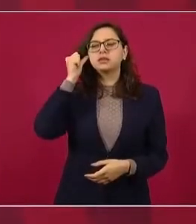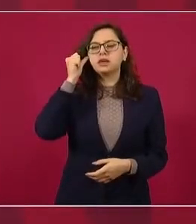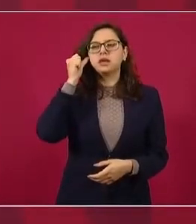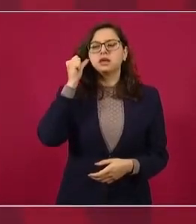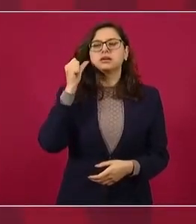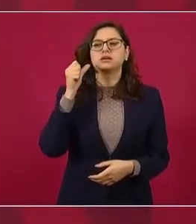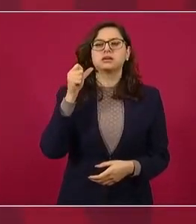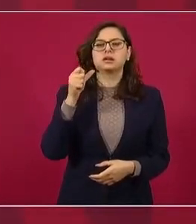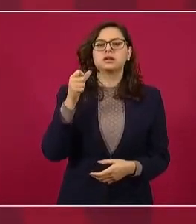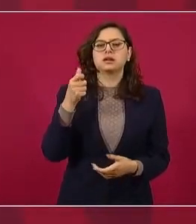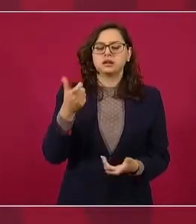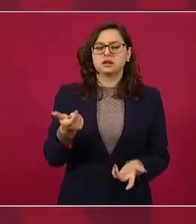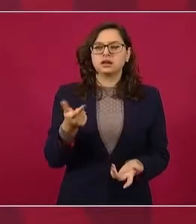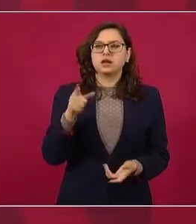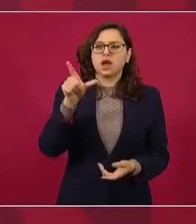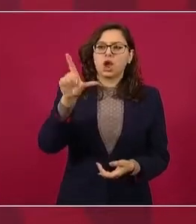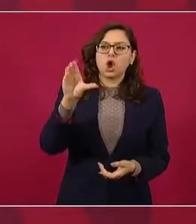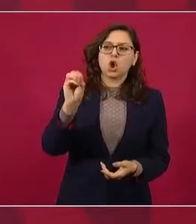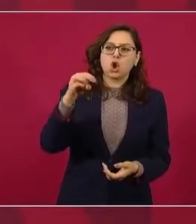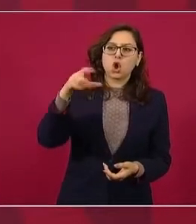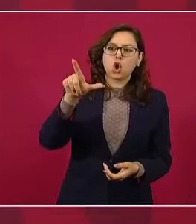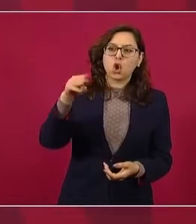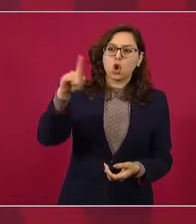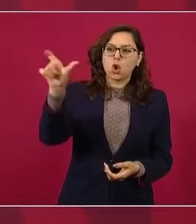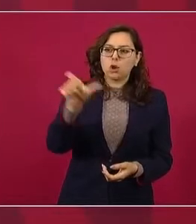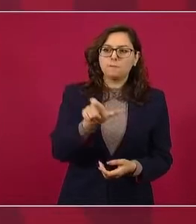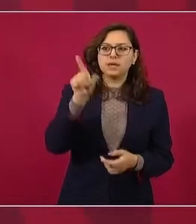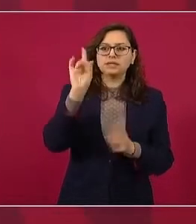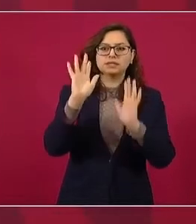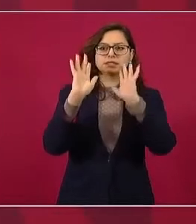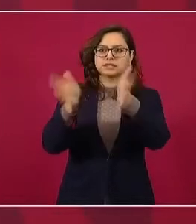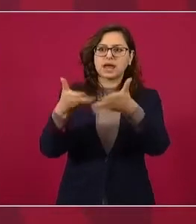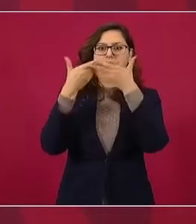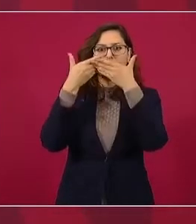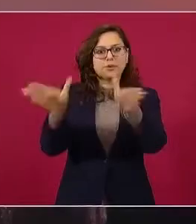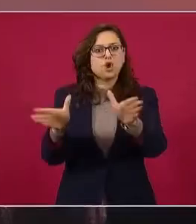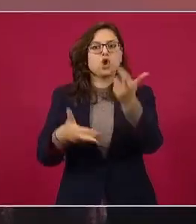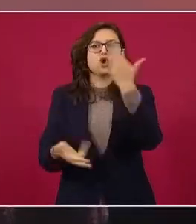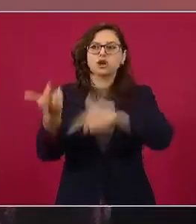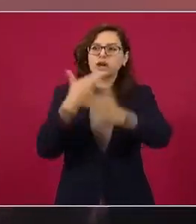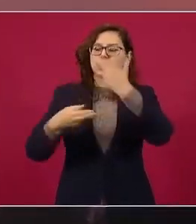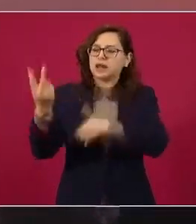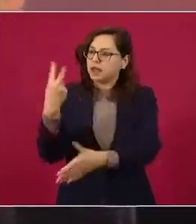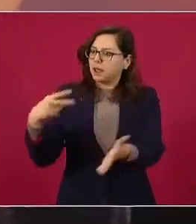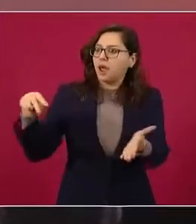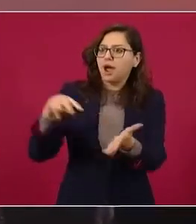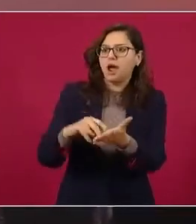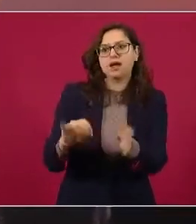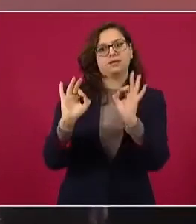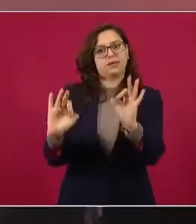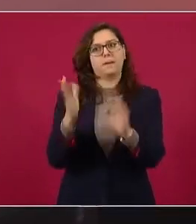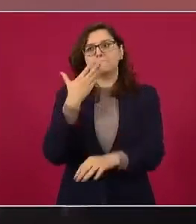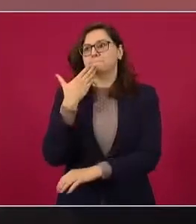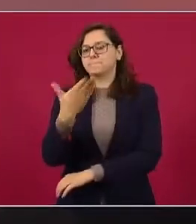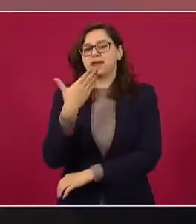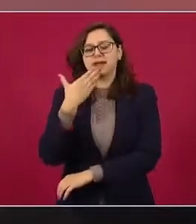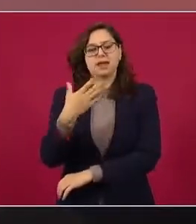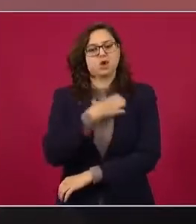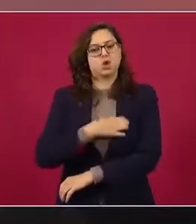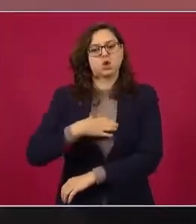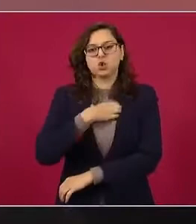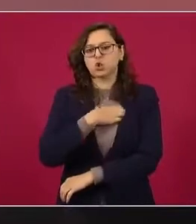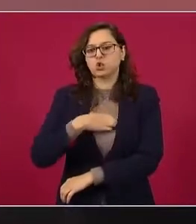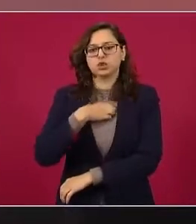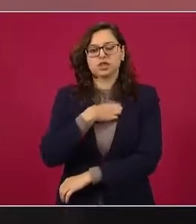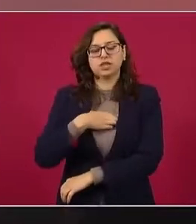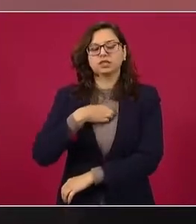¿sí?, a escuelas presenciales. Lo celebro. O sea, son muy importantes las